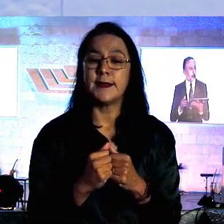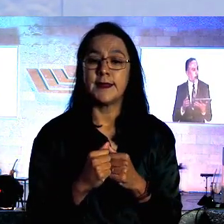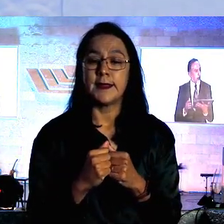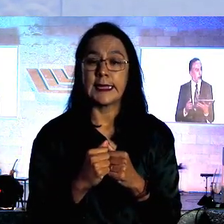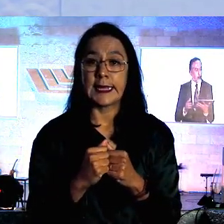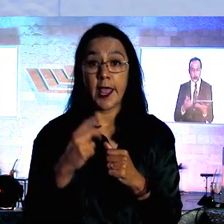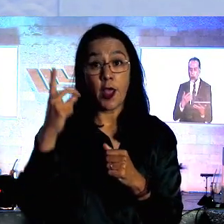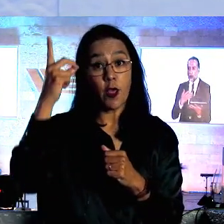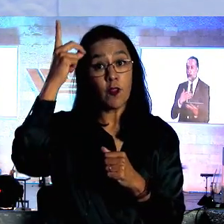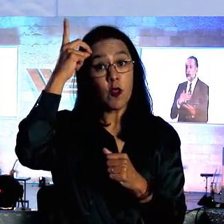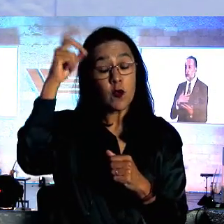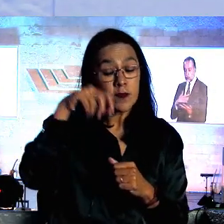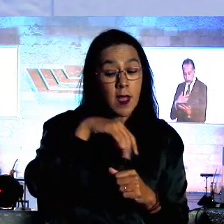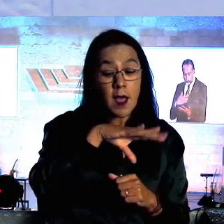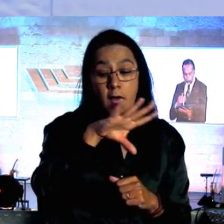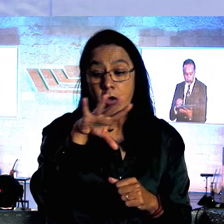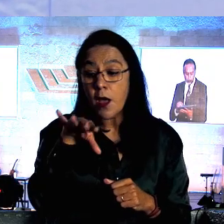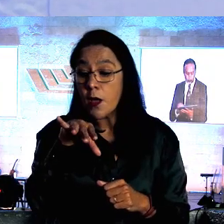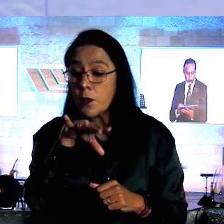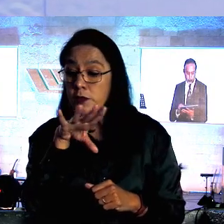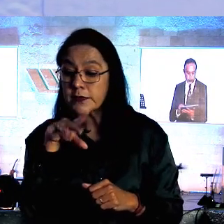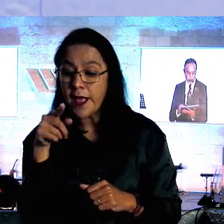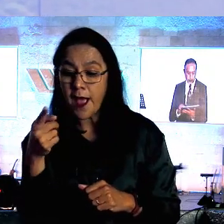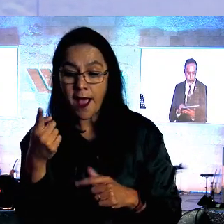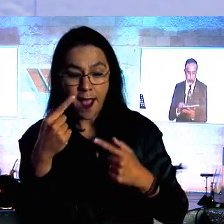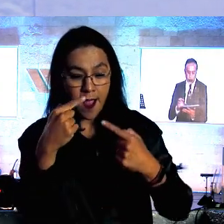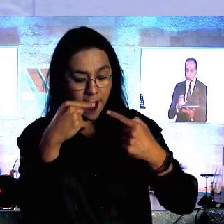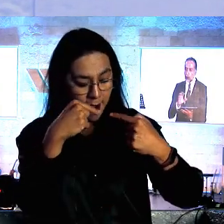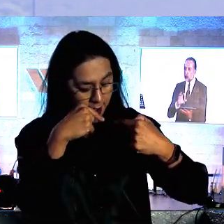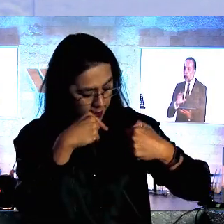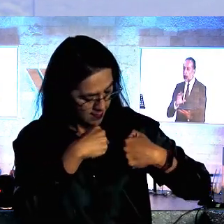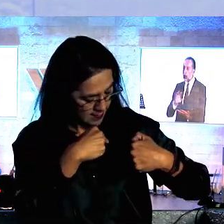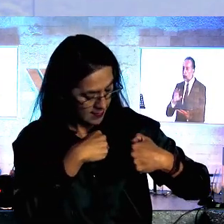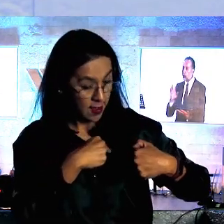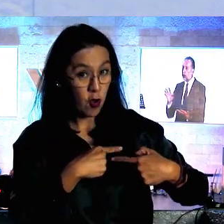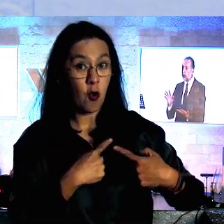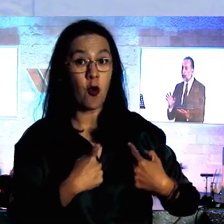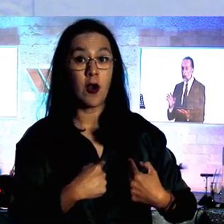lo que Dios está buscando es en nuestro corazón. Ahora, vamos a ver la oración de Salomón.